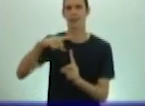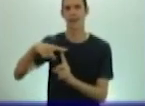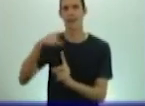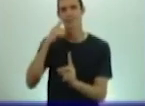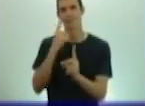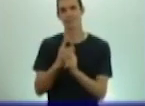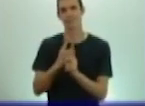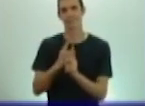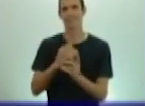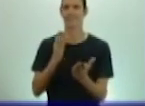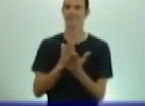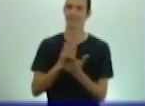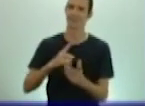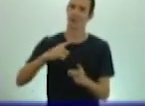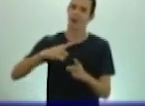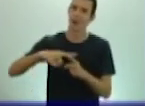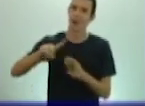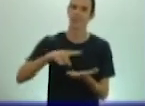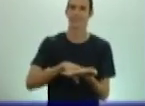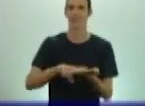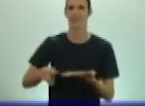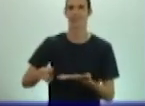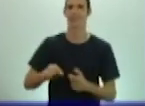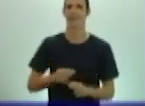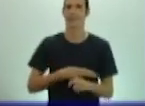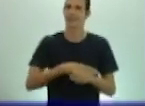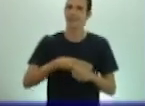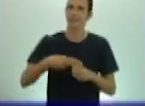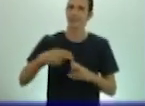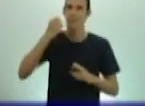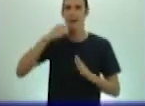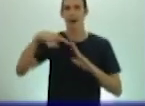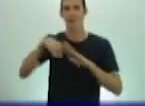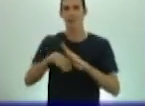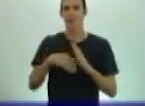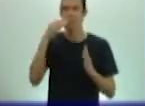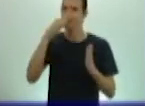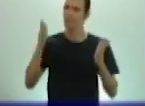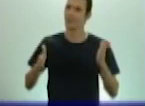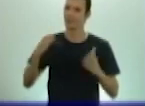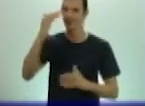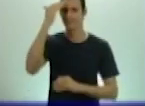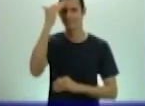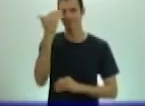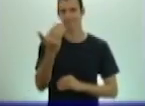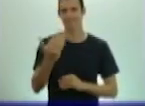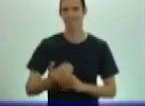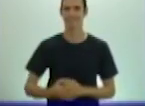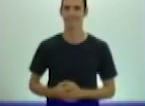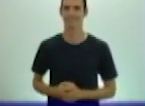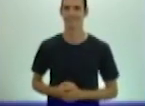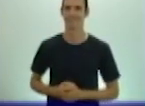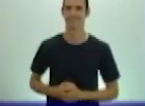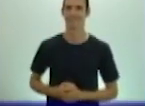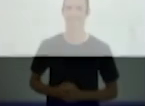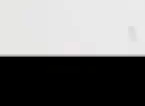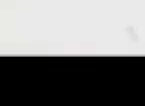ver la próxima semana para seguir transitando por esta historia, por la historia contemporánea. Muchas gracias.